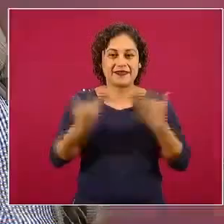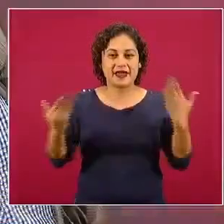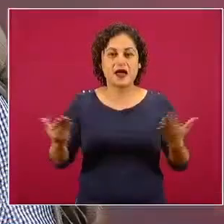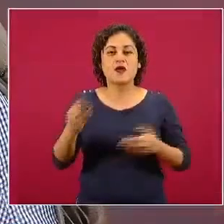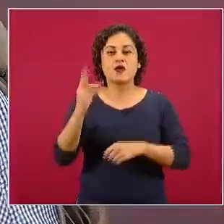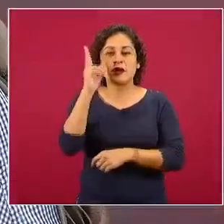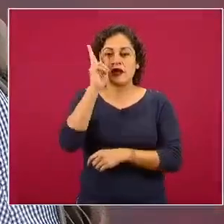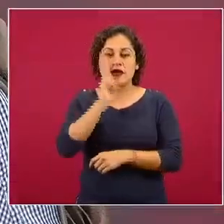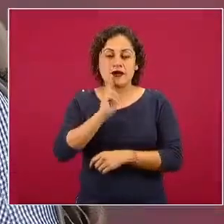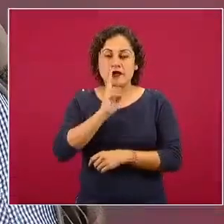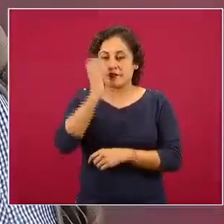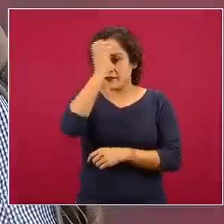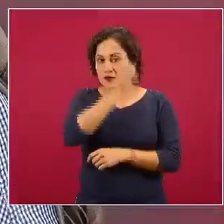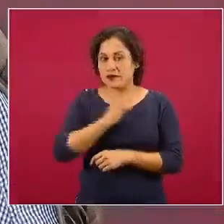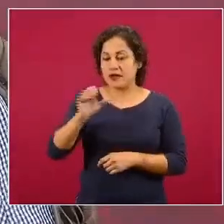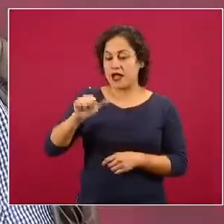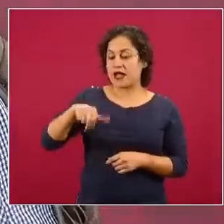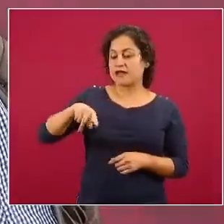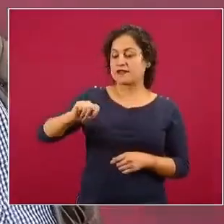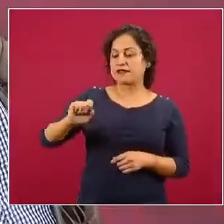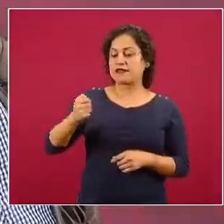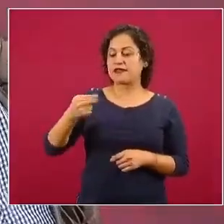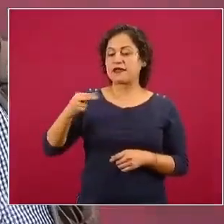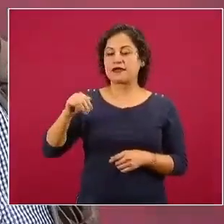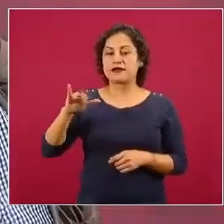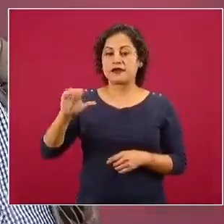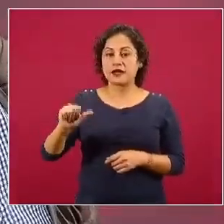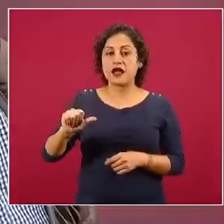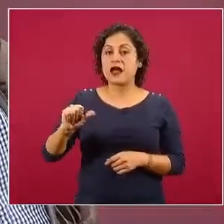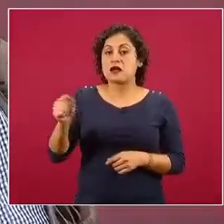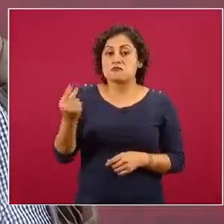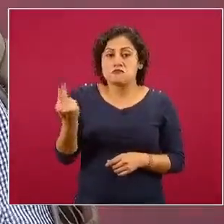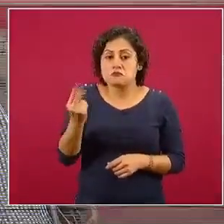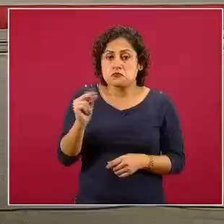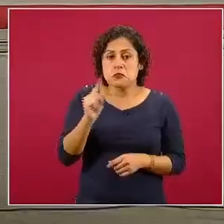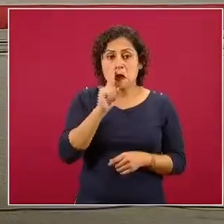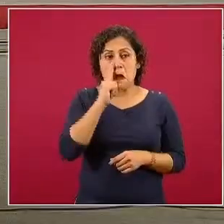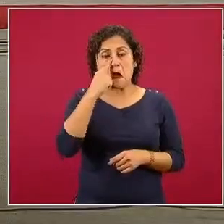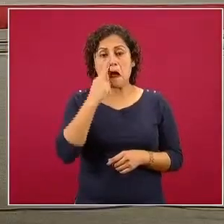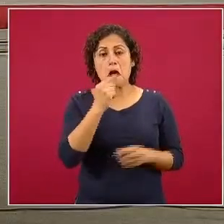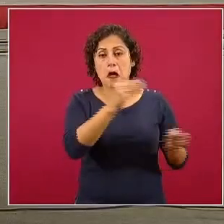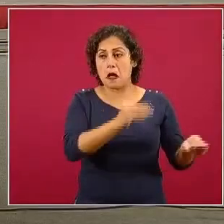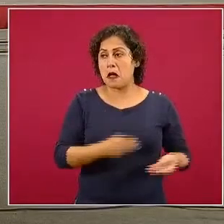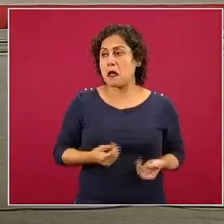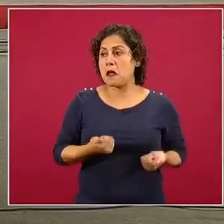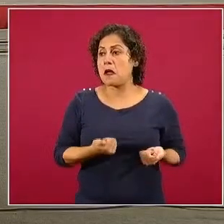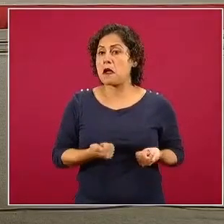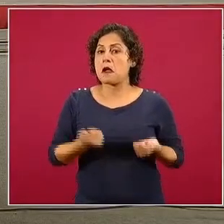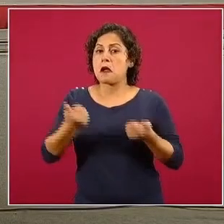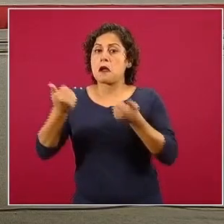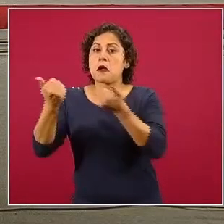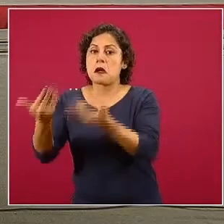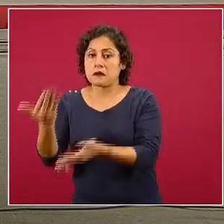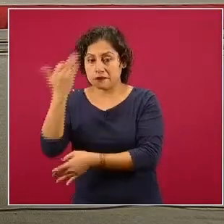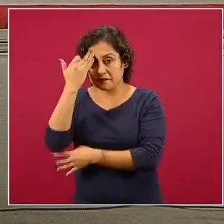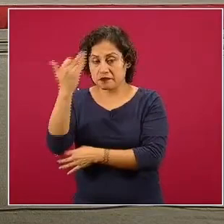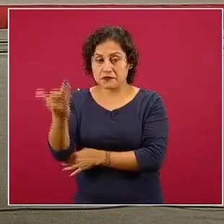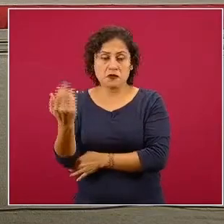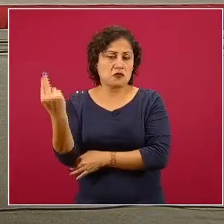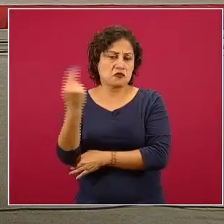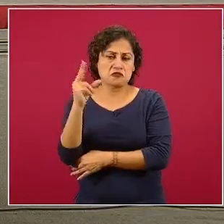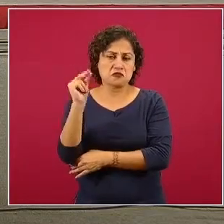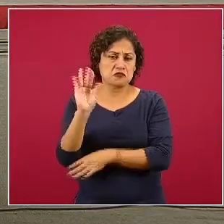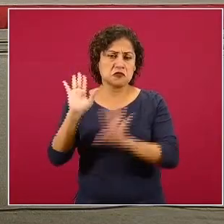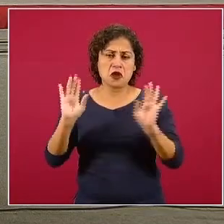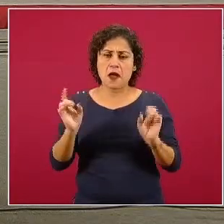antigénica ya no tiene que viajar hasta un laboratorio de referencia, se procesa en la misma unidad y se obtiene un resultado en la